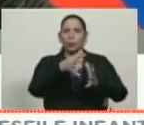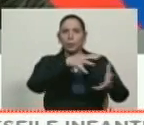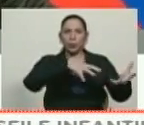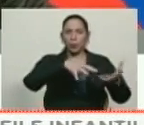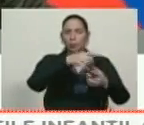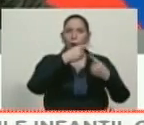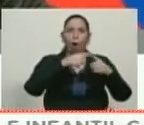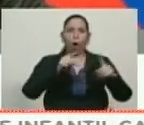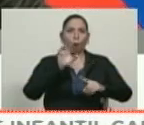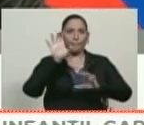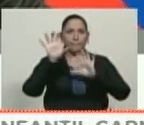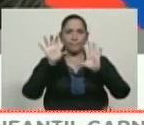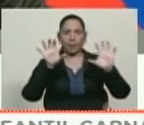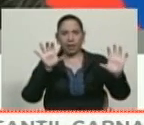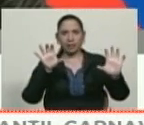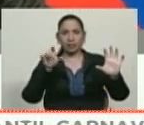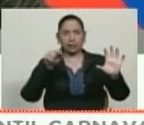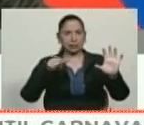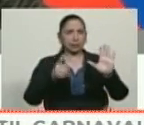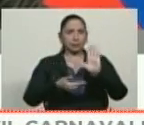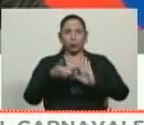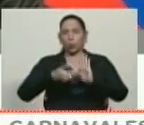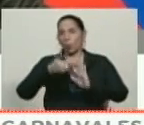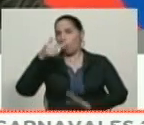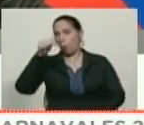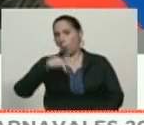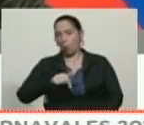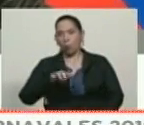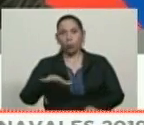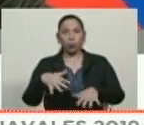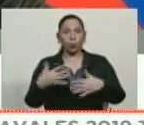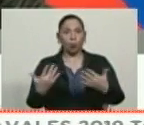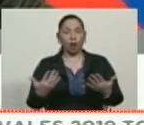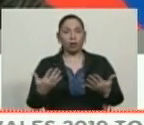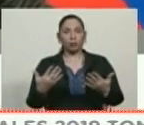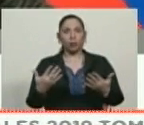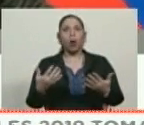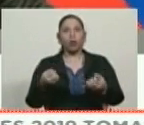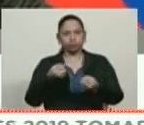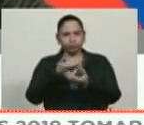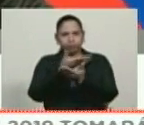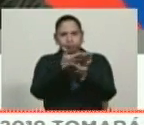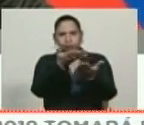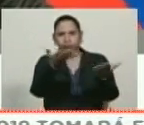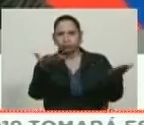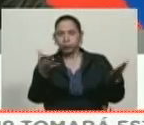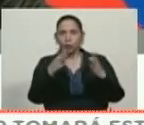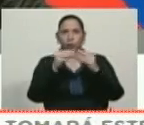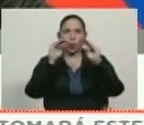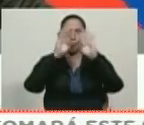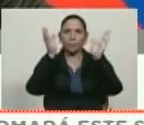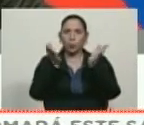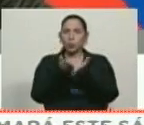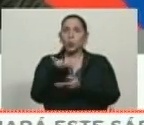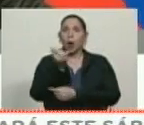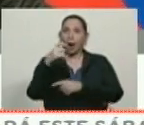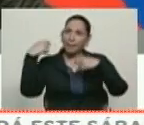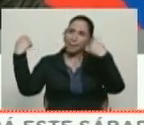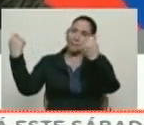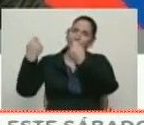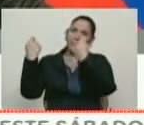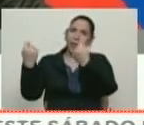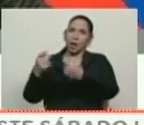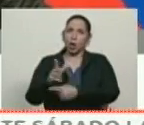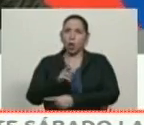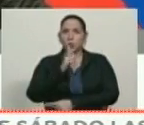países. Es de suma importancia hoy, cuando delante de todo el mundo se está llevando una campaña cínica